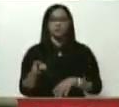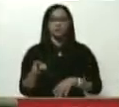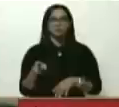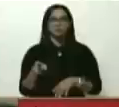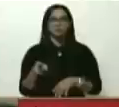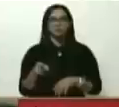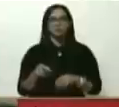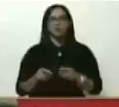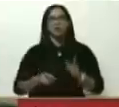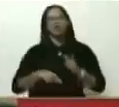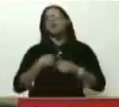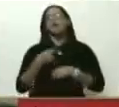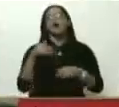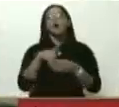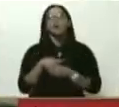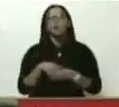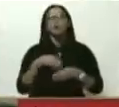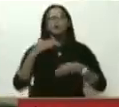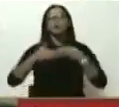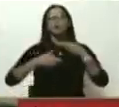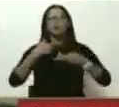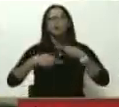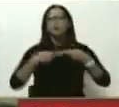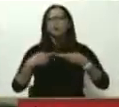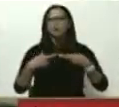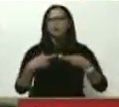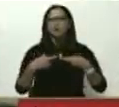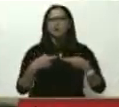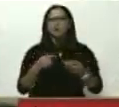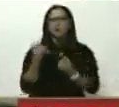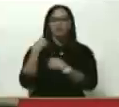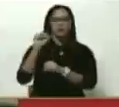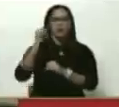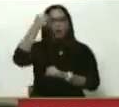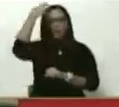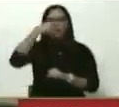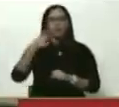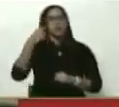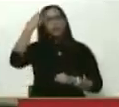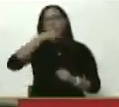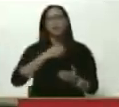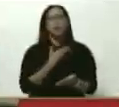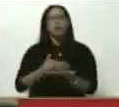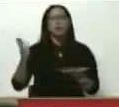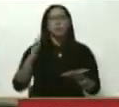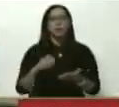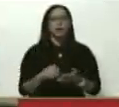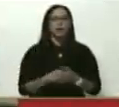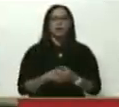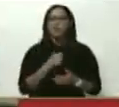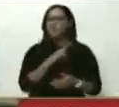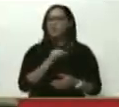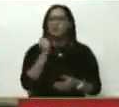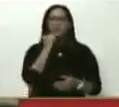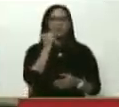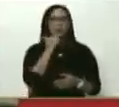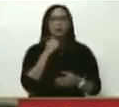Llega con el voto popular y usted le da la espalda al pueblo, lo van a tumbar. Y el pueblo no va a salir a reclamarlo como